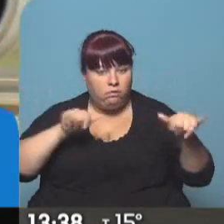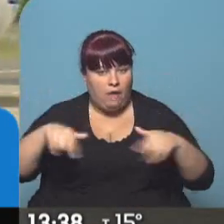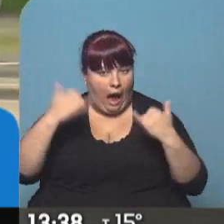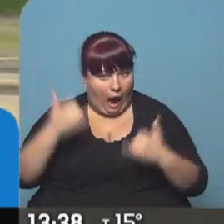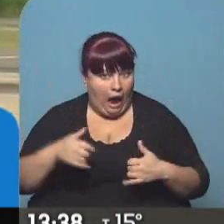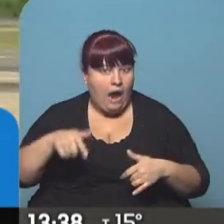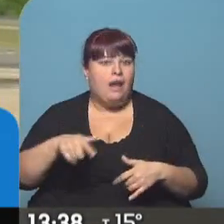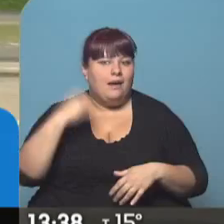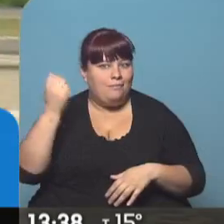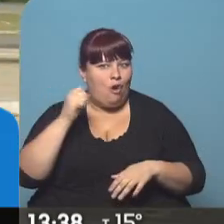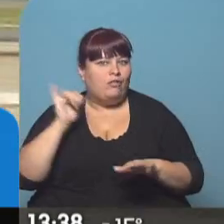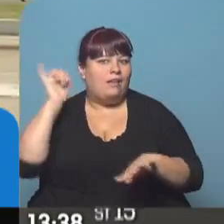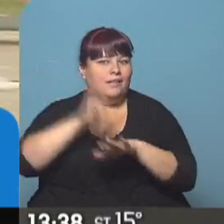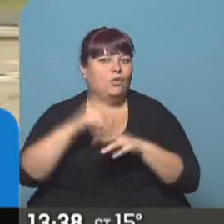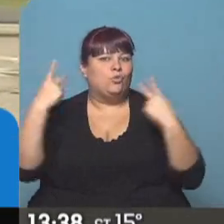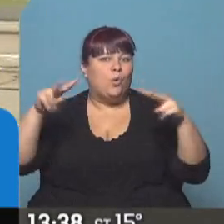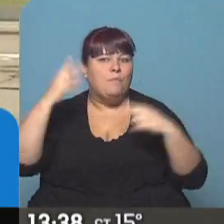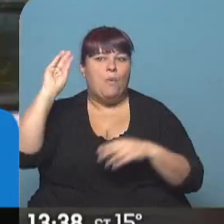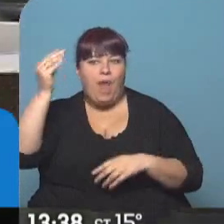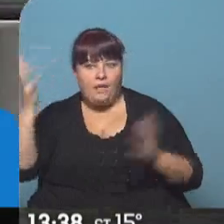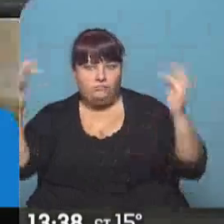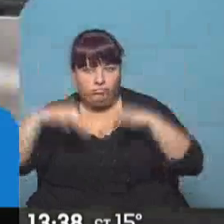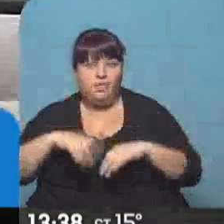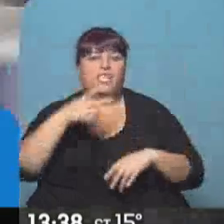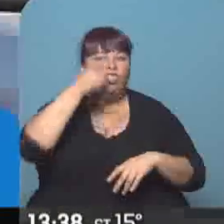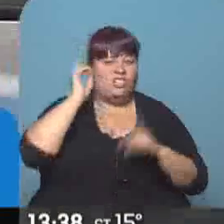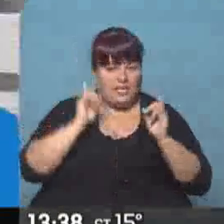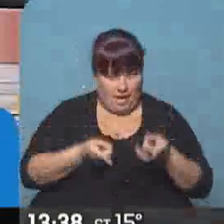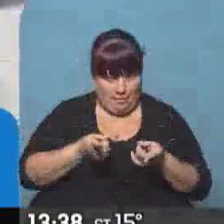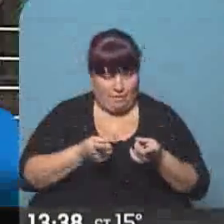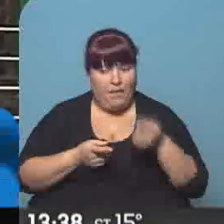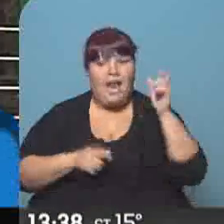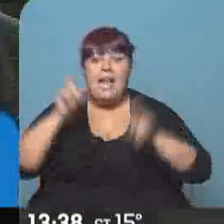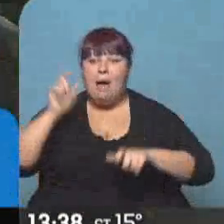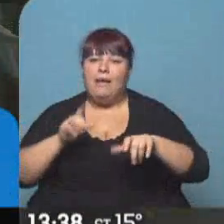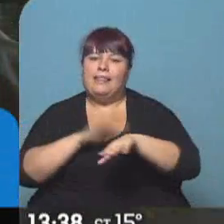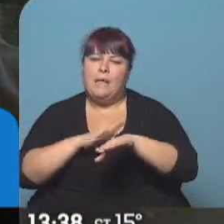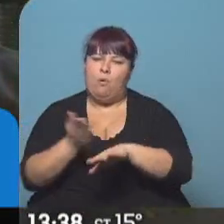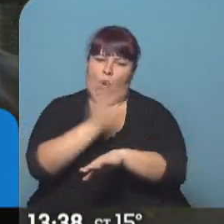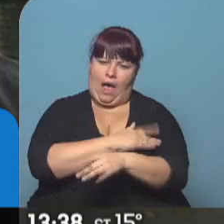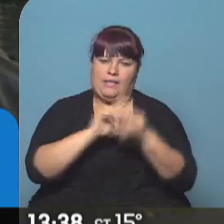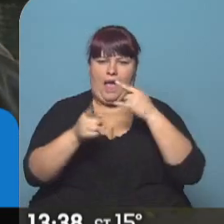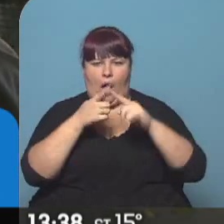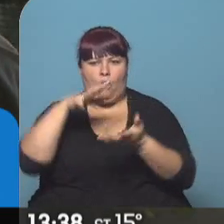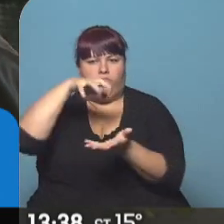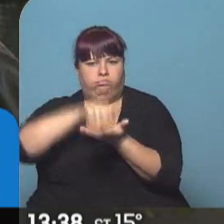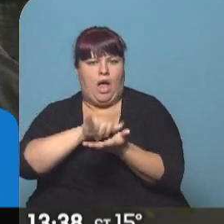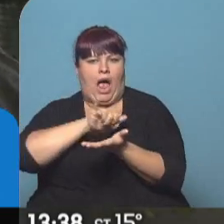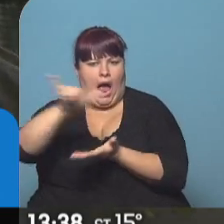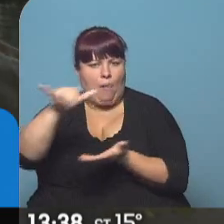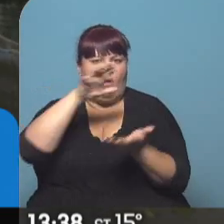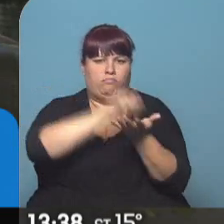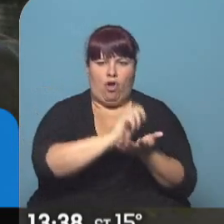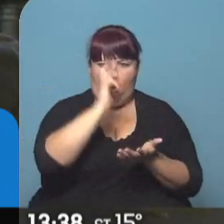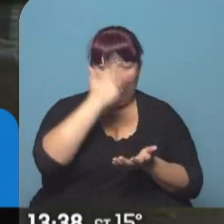se resalta la llegada de turistas de brasil y chile- a la gente con tiempo programa su reserva de ellas